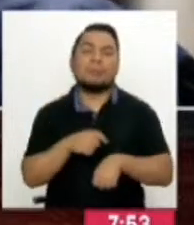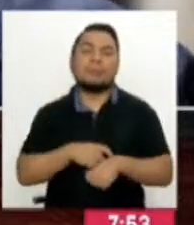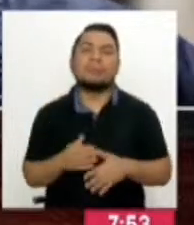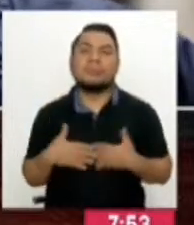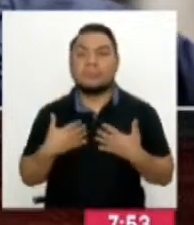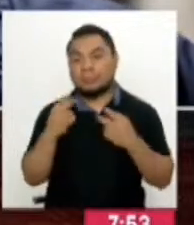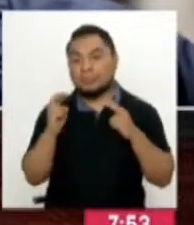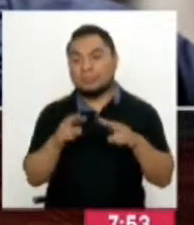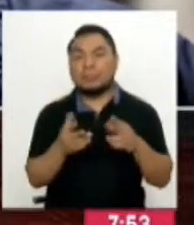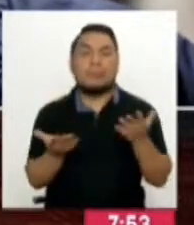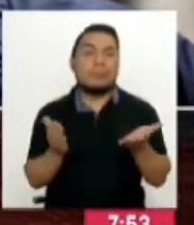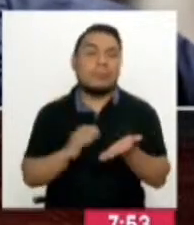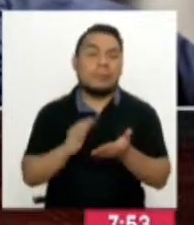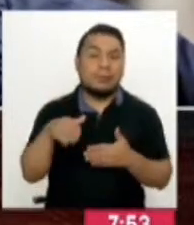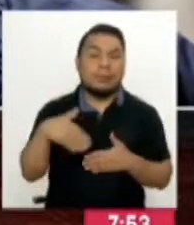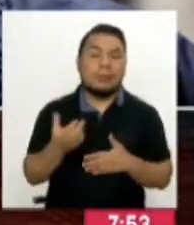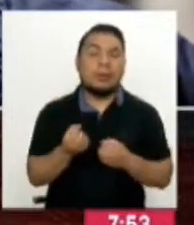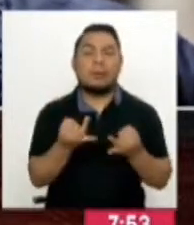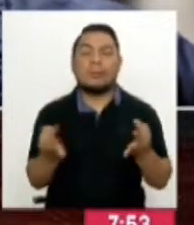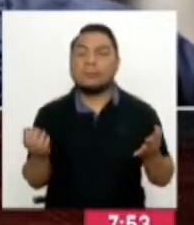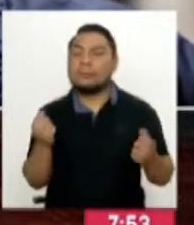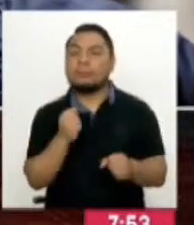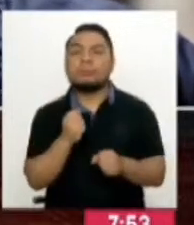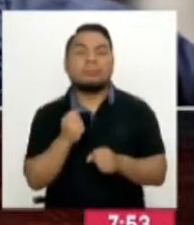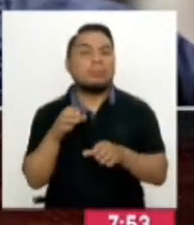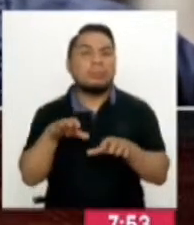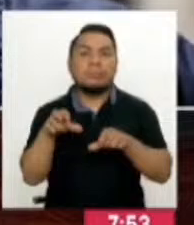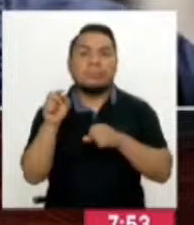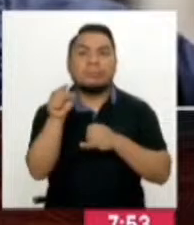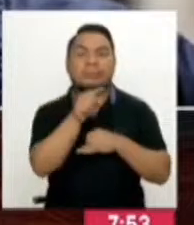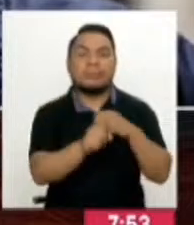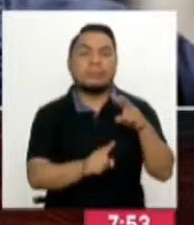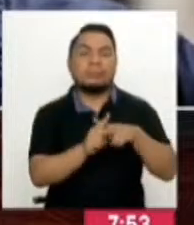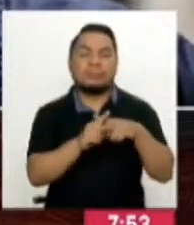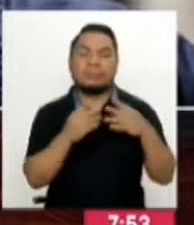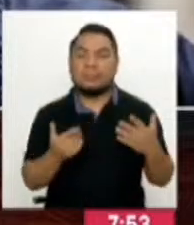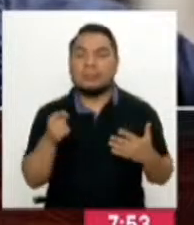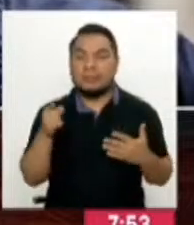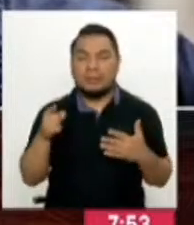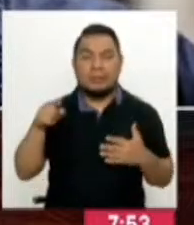para mirar de repente con más detalle algunos operativos que sin duda van a suceder